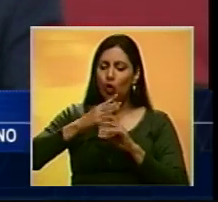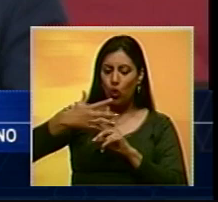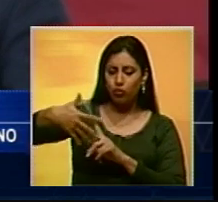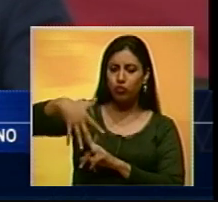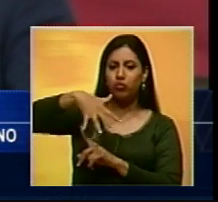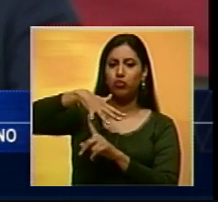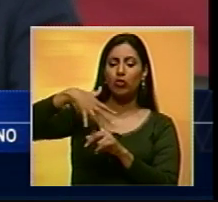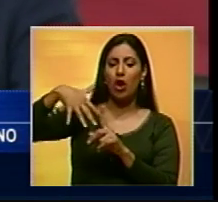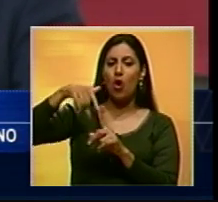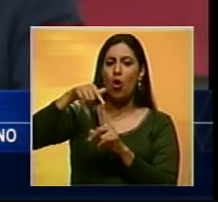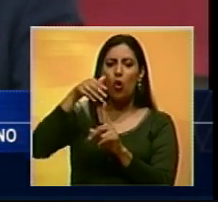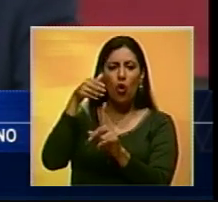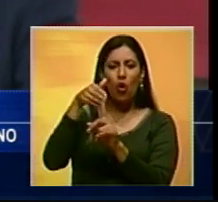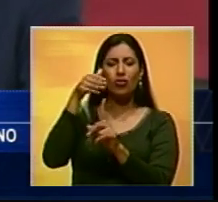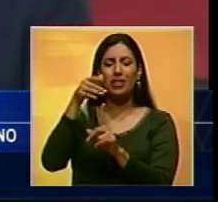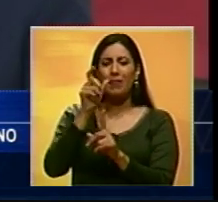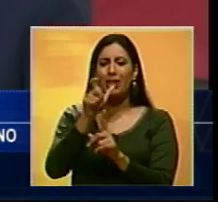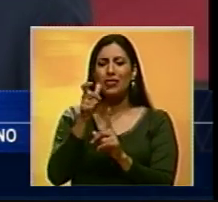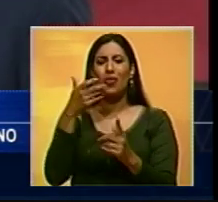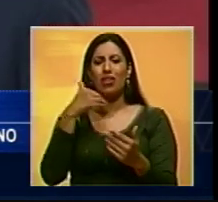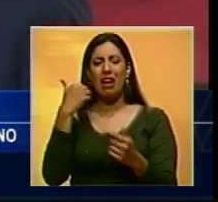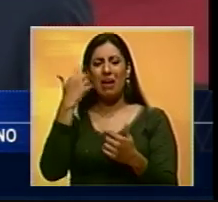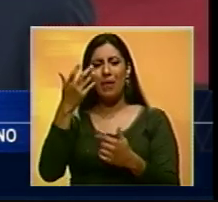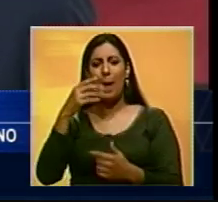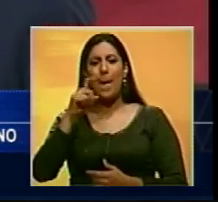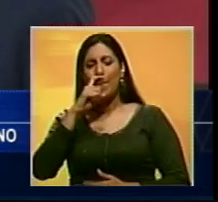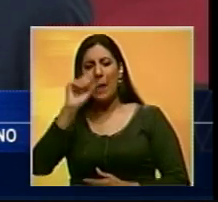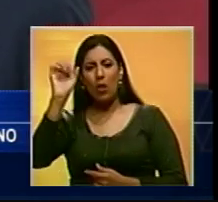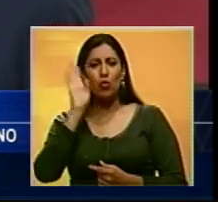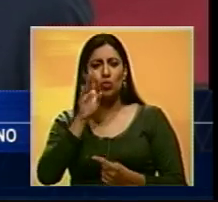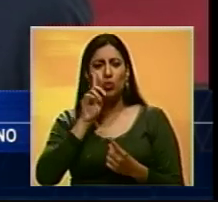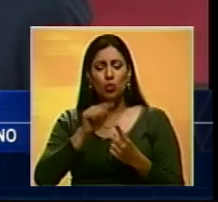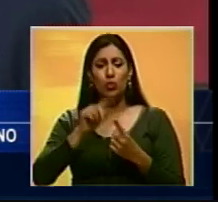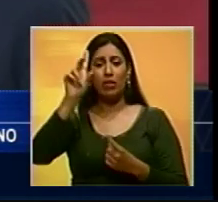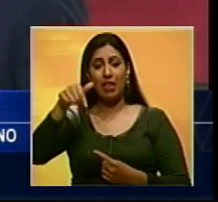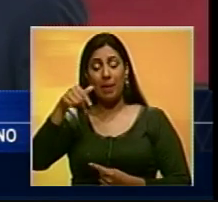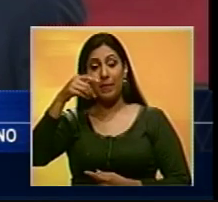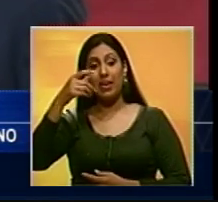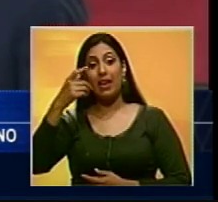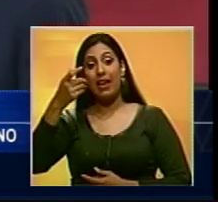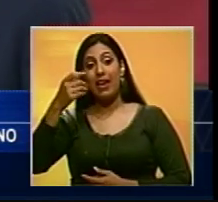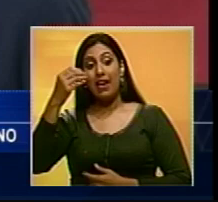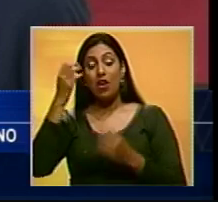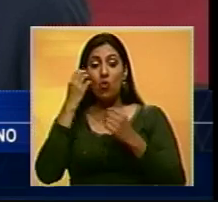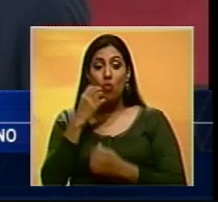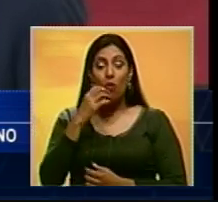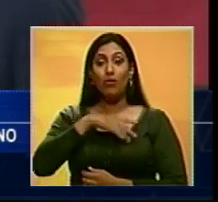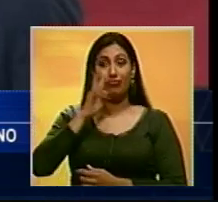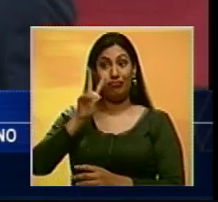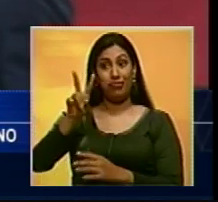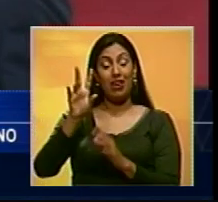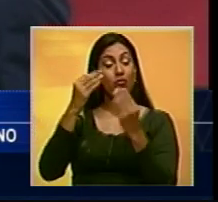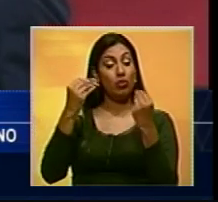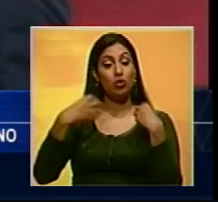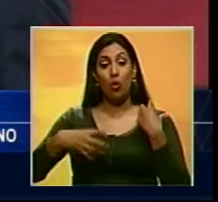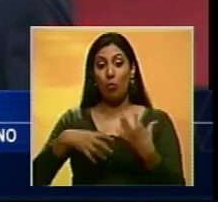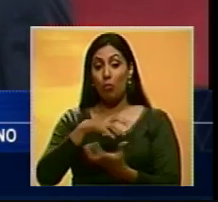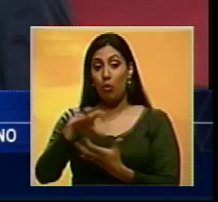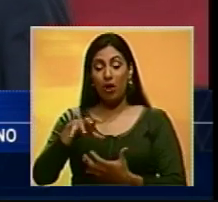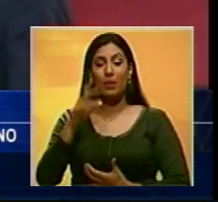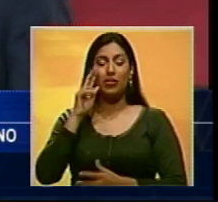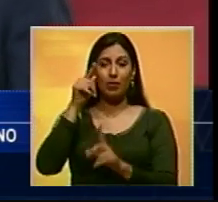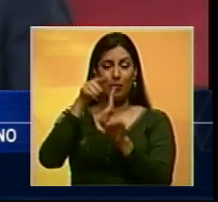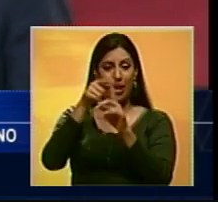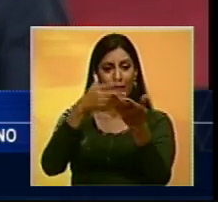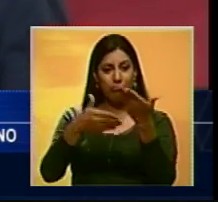Doral, contra la opresión de los regímenes de Castro y Maduro. Ustedes saben lo que digo. Cancelaremos el acuerdo de una sola vía con